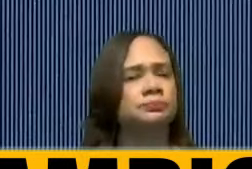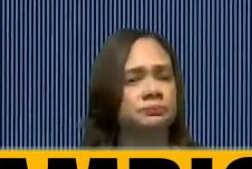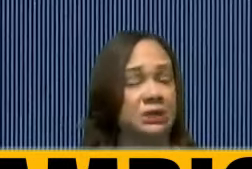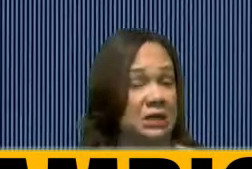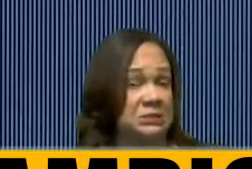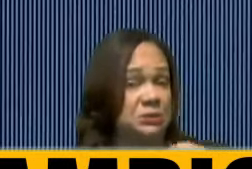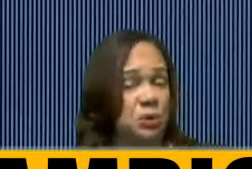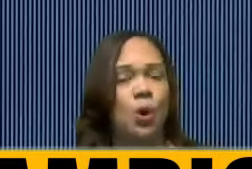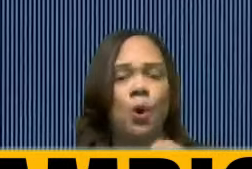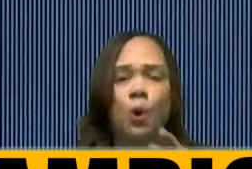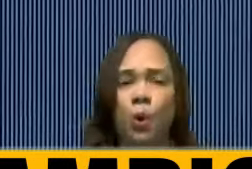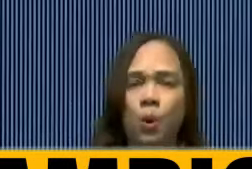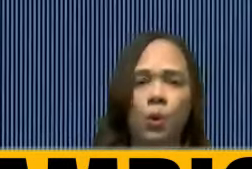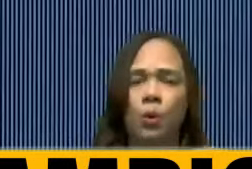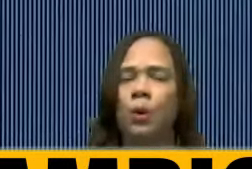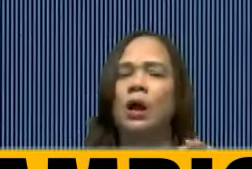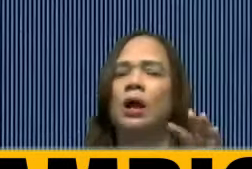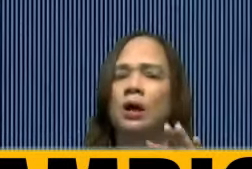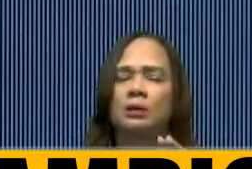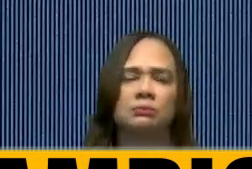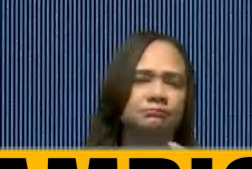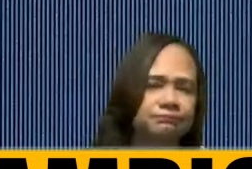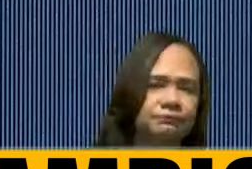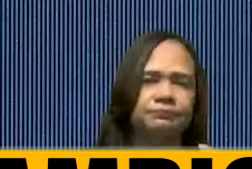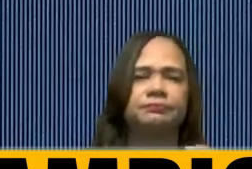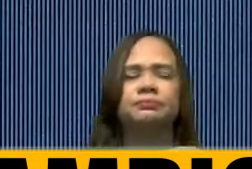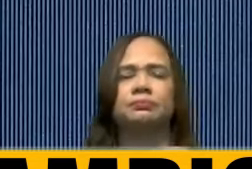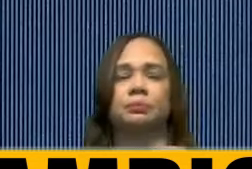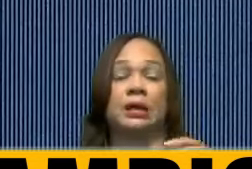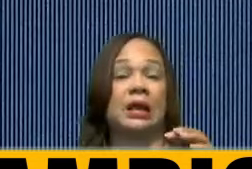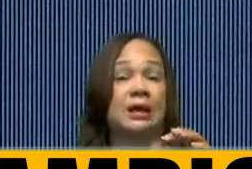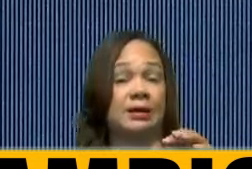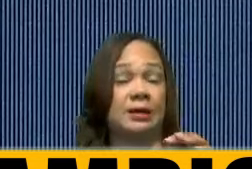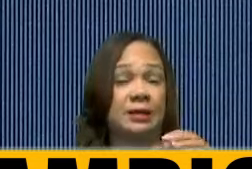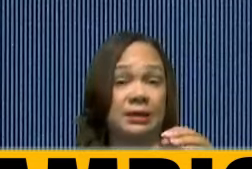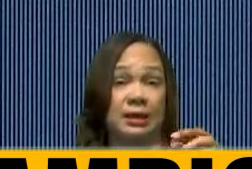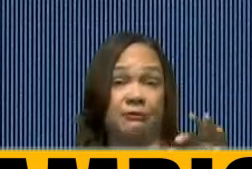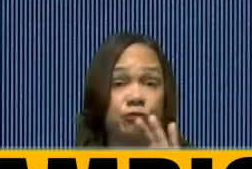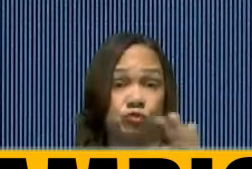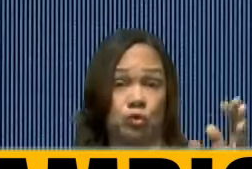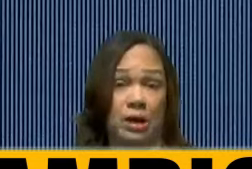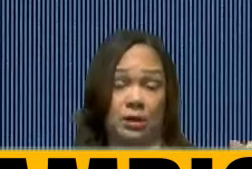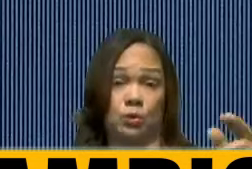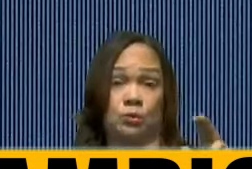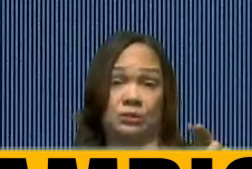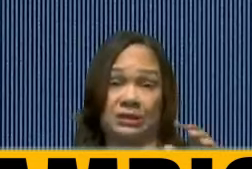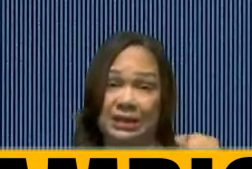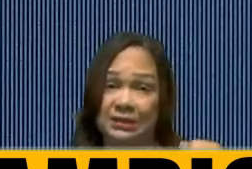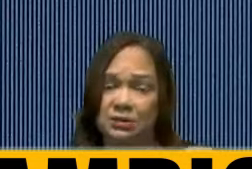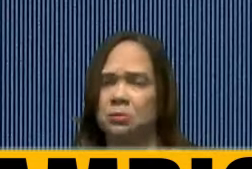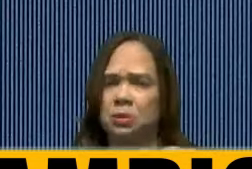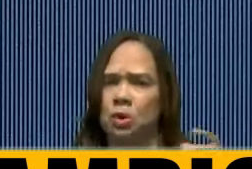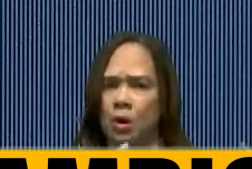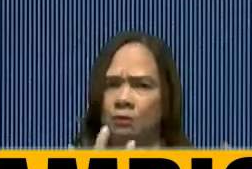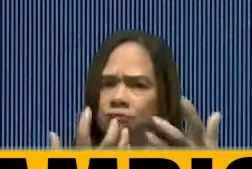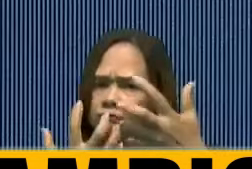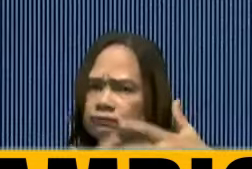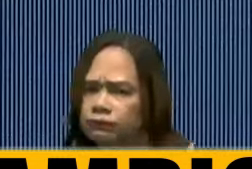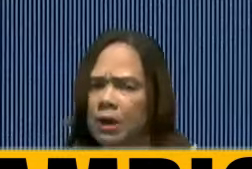institución o para el funcionario eh que dirige esa institución pero que no están atado a esta estrategia que